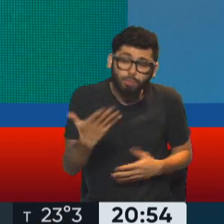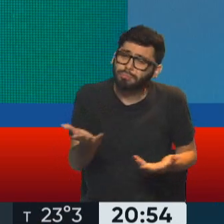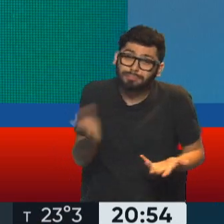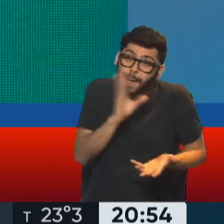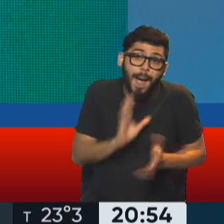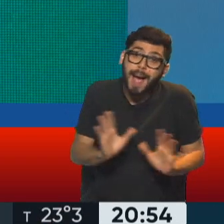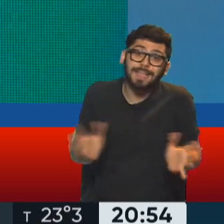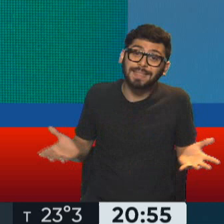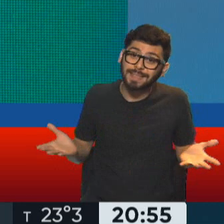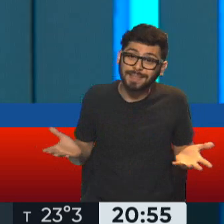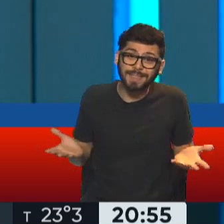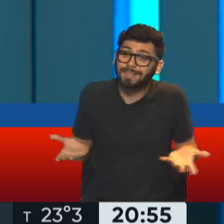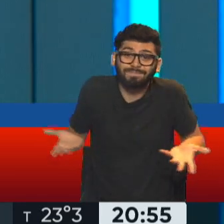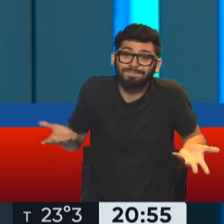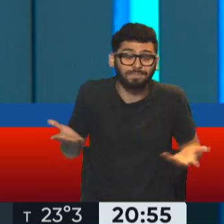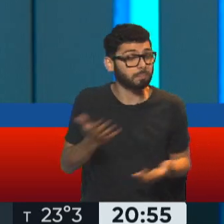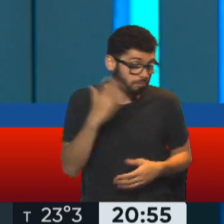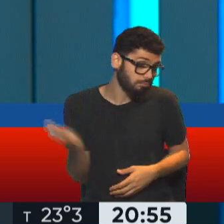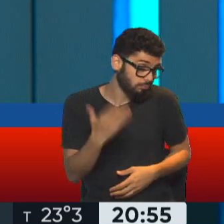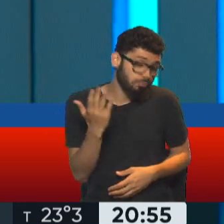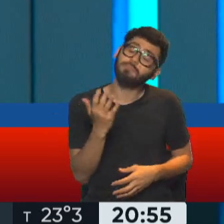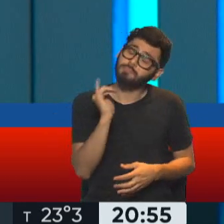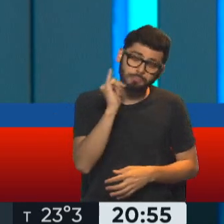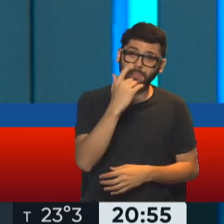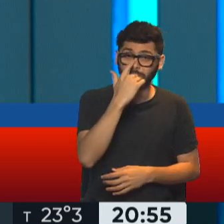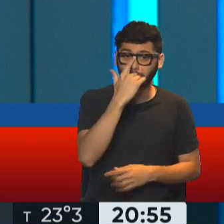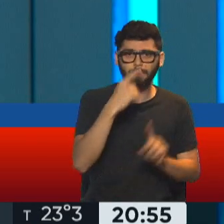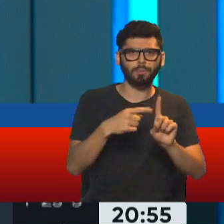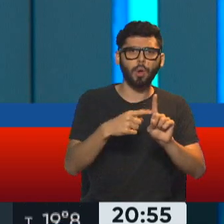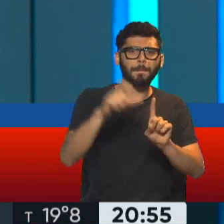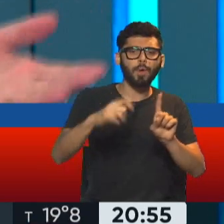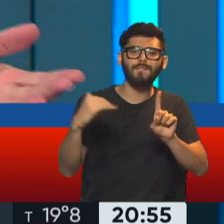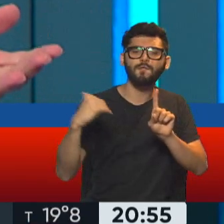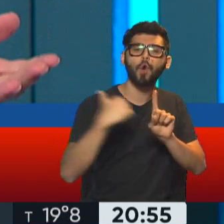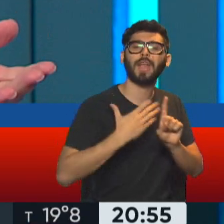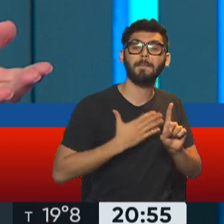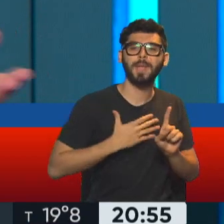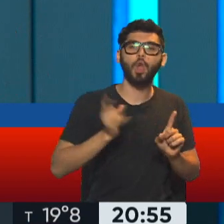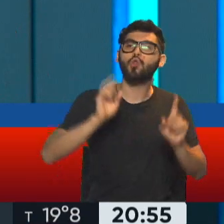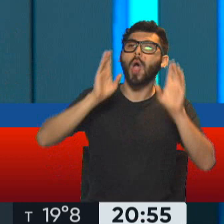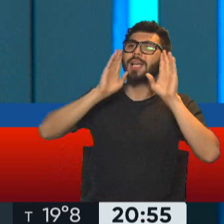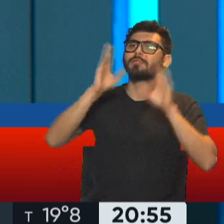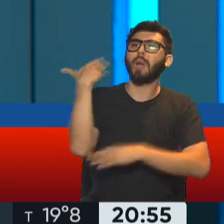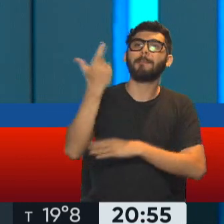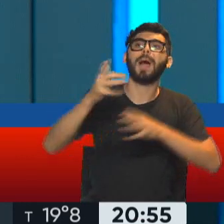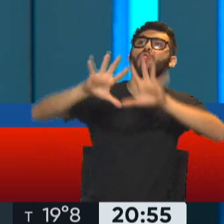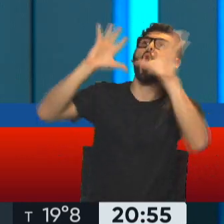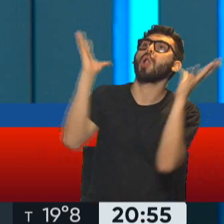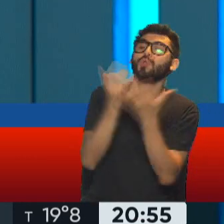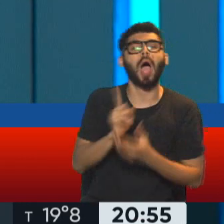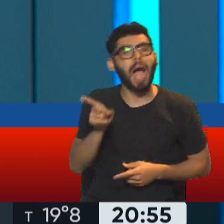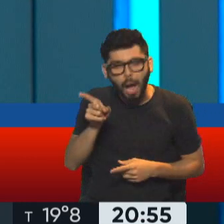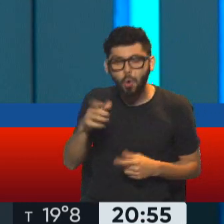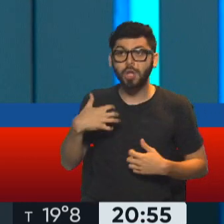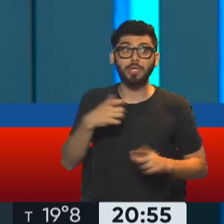las campañas electorales. Digamos, primero, le habla a sus votantes, no le habla a todo el mundo. Digamos, a vos te